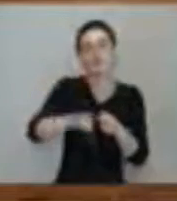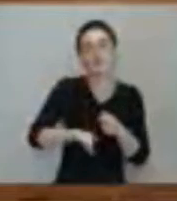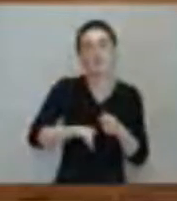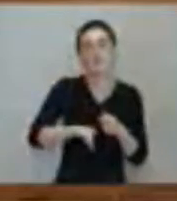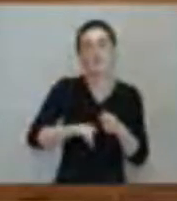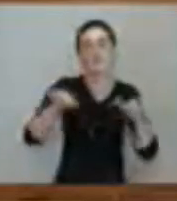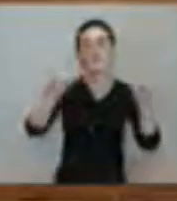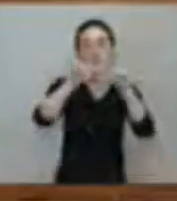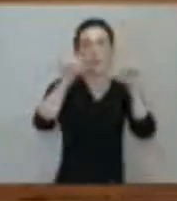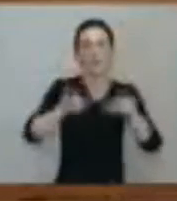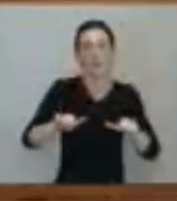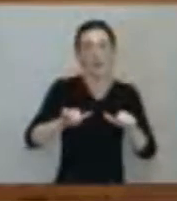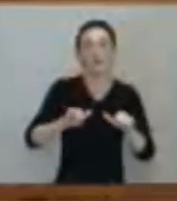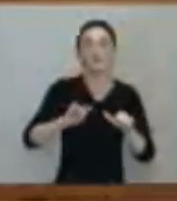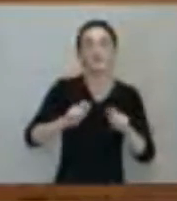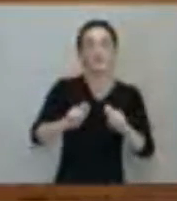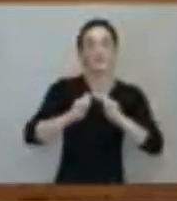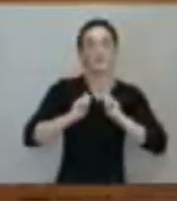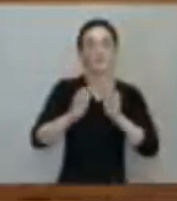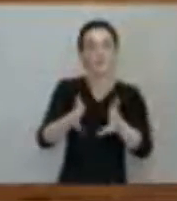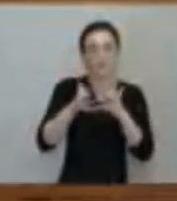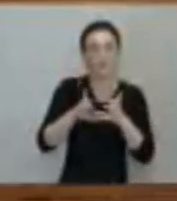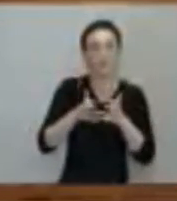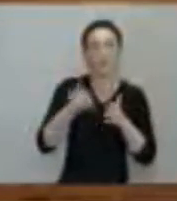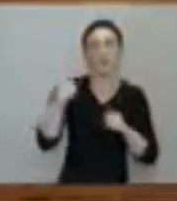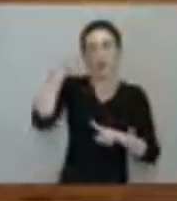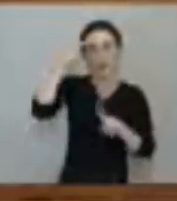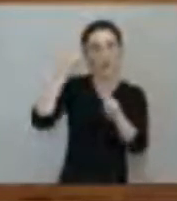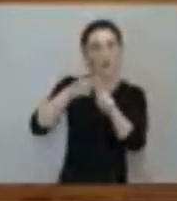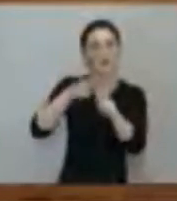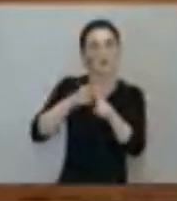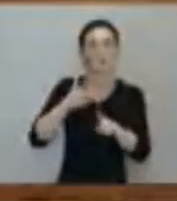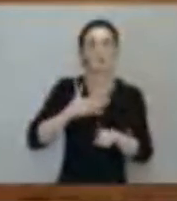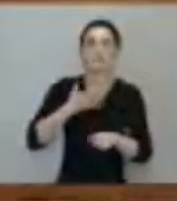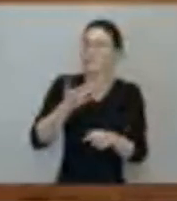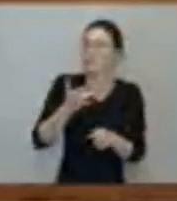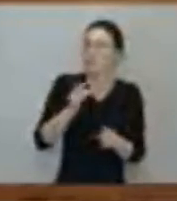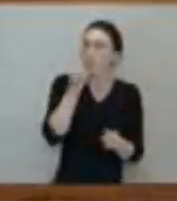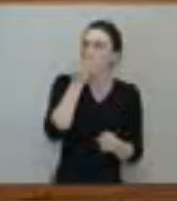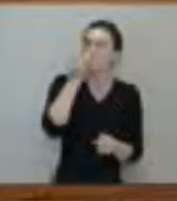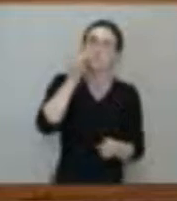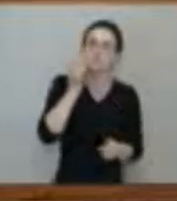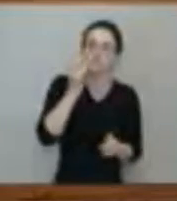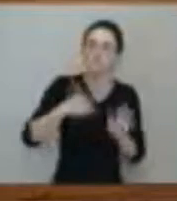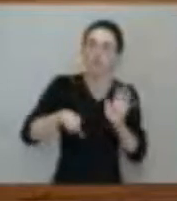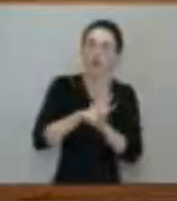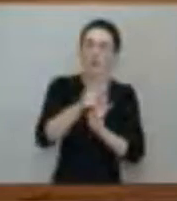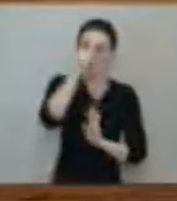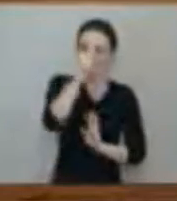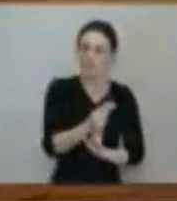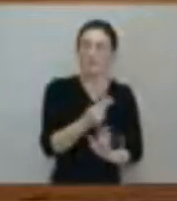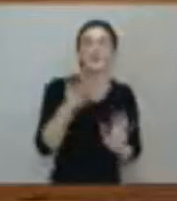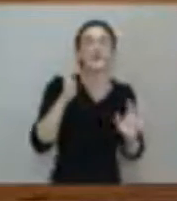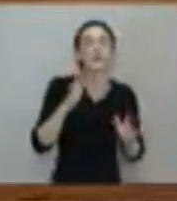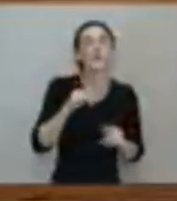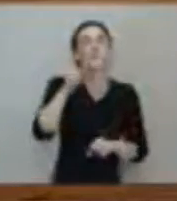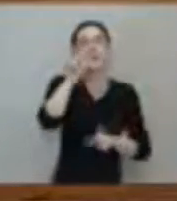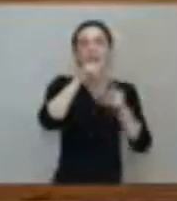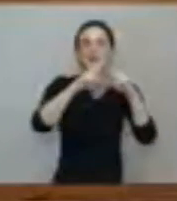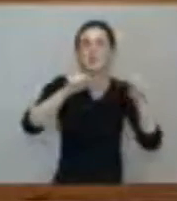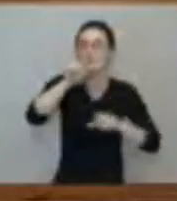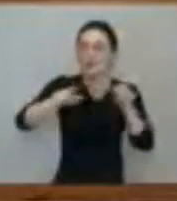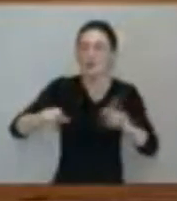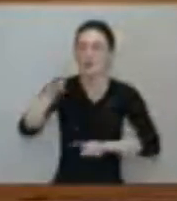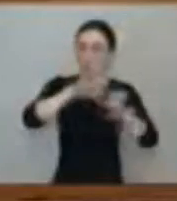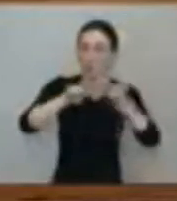el modelo que beneficia a sus pretensiones. Es muy lícito. Yo creo que los asturianos no están preocupados por eso. Yo creo que